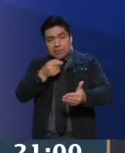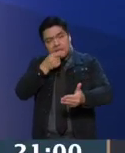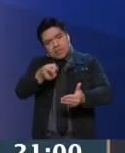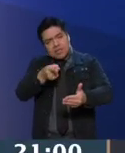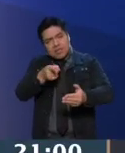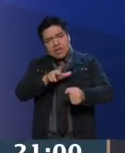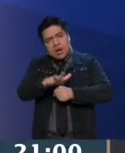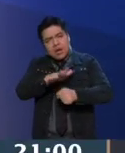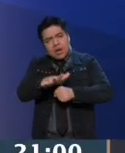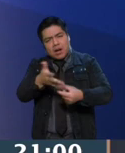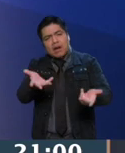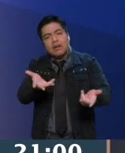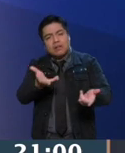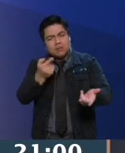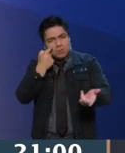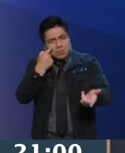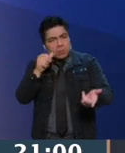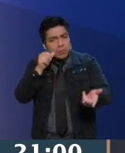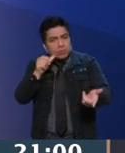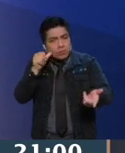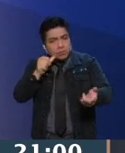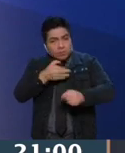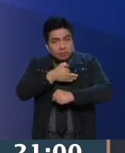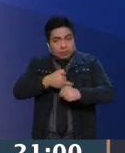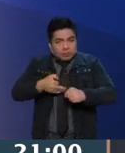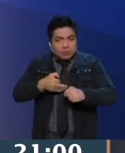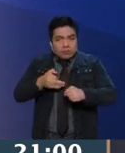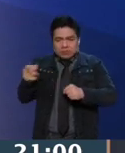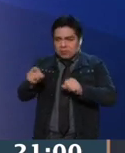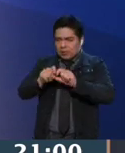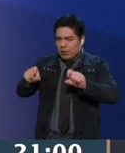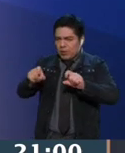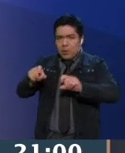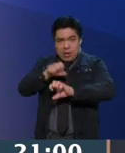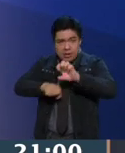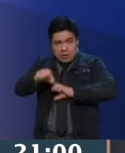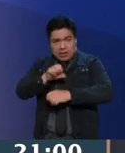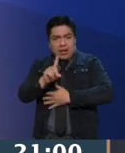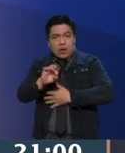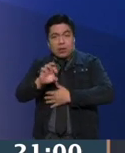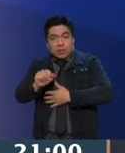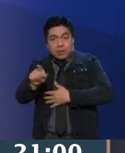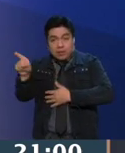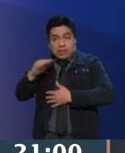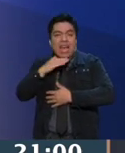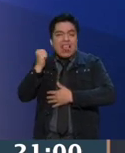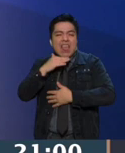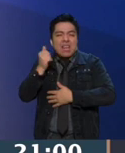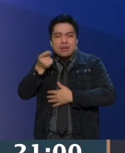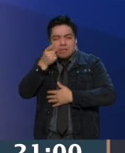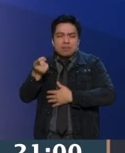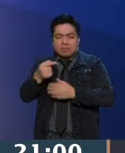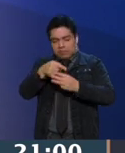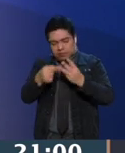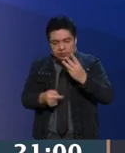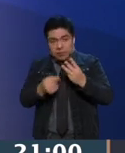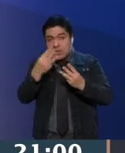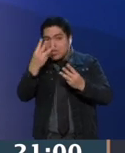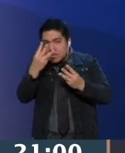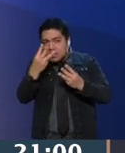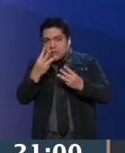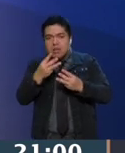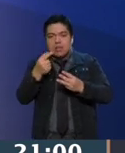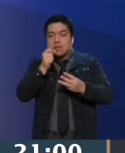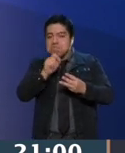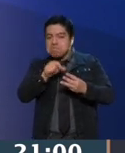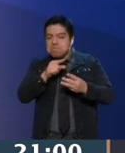hablar con usted de algo, porque mire, ayer por la tarde, la Deutsche Welle, pero ProPublica e Inside Crime publicaron 3 textos que recrean la